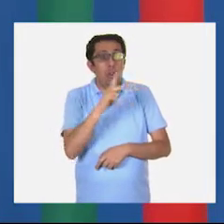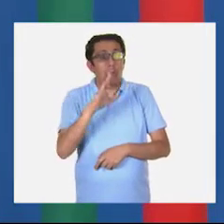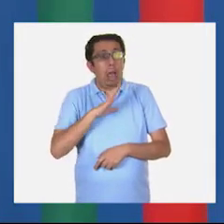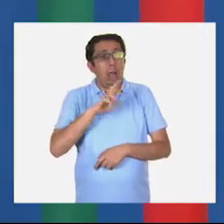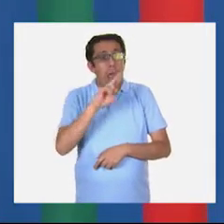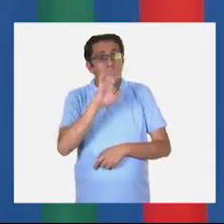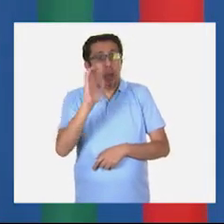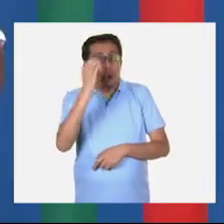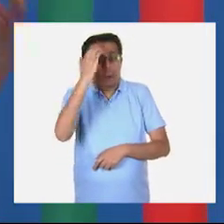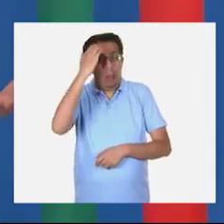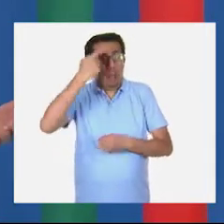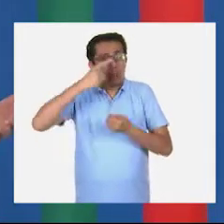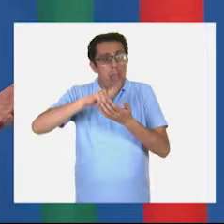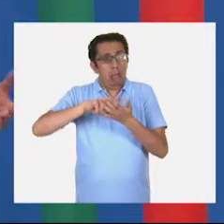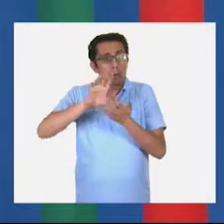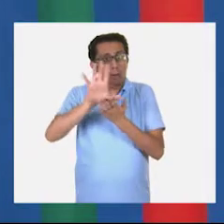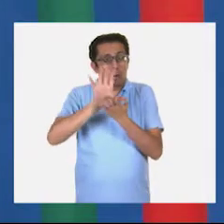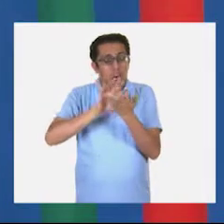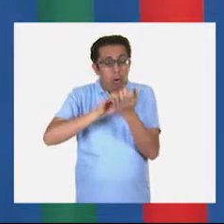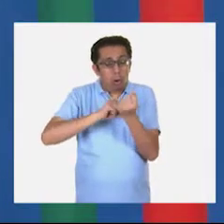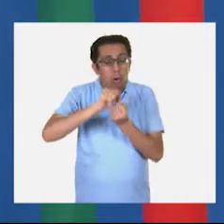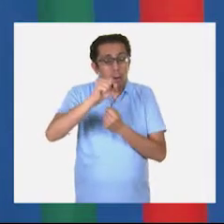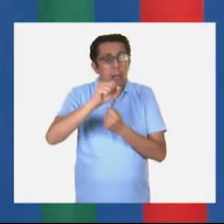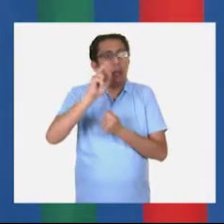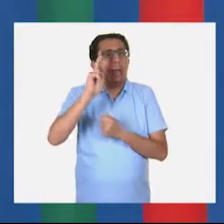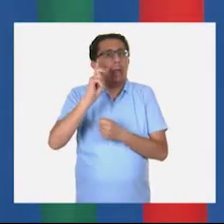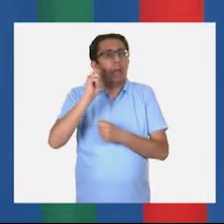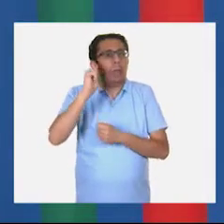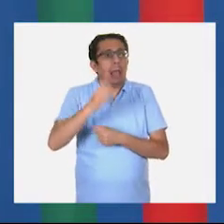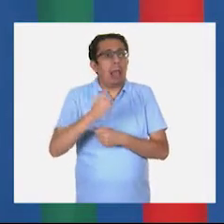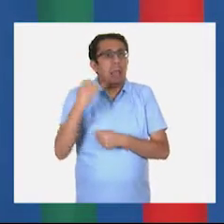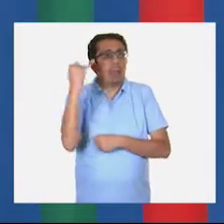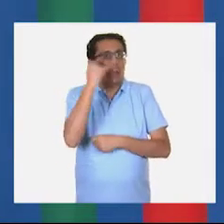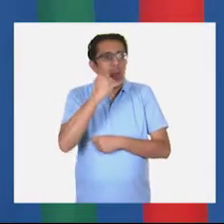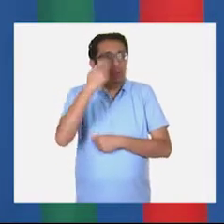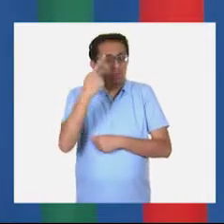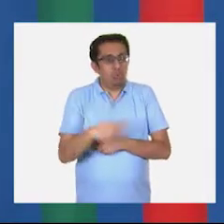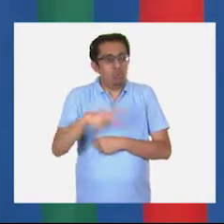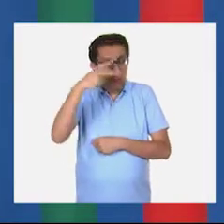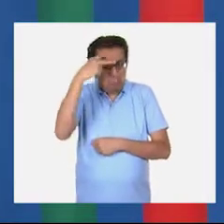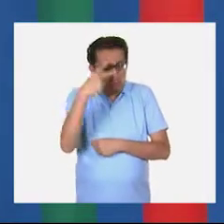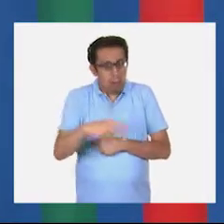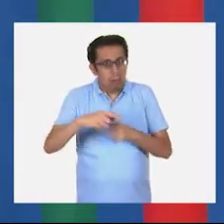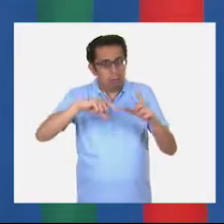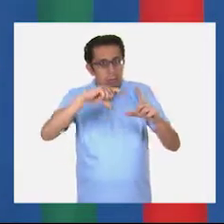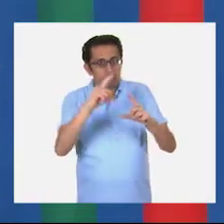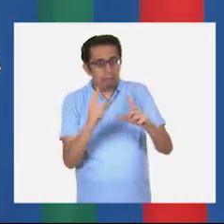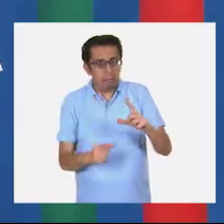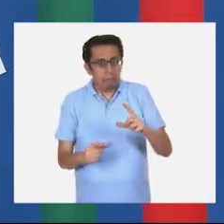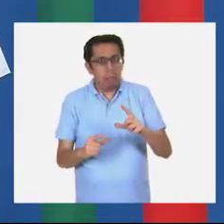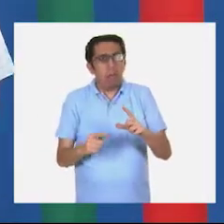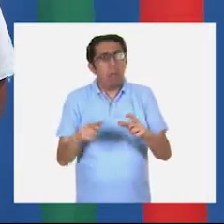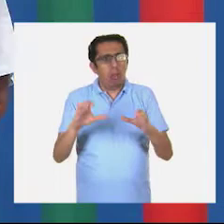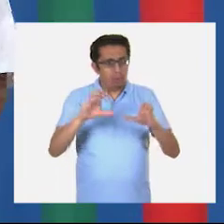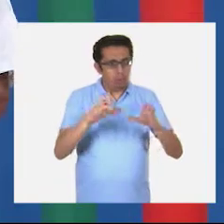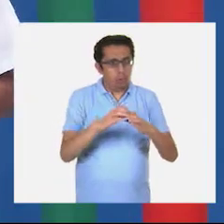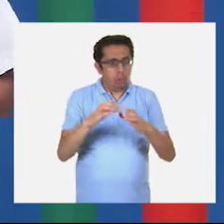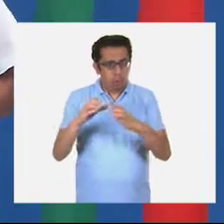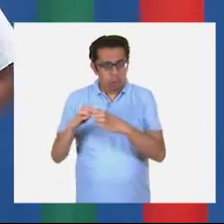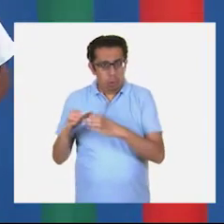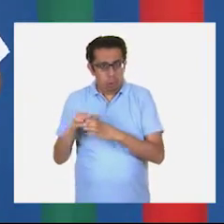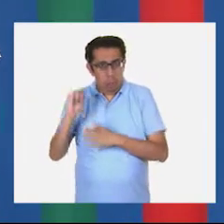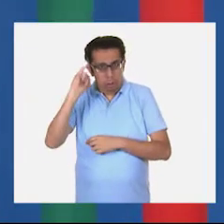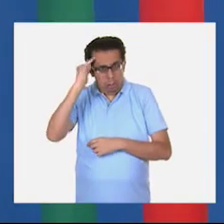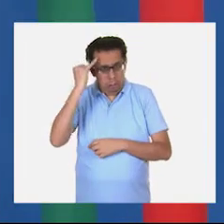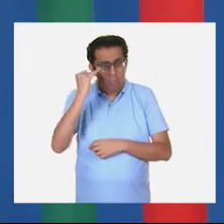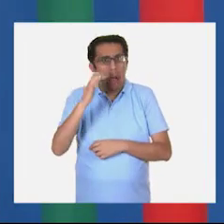constitucionalmente como lenguas nacionales y que los grupos étnicos, en su gran mayoría, son bilingües. Es decir, que aparte de